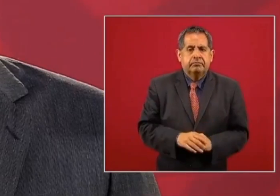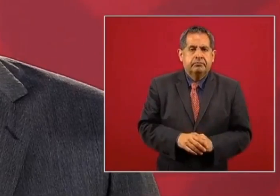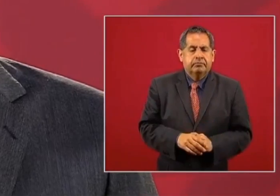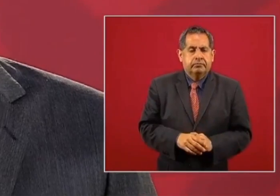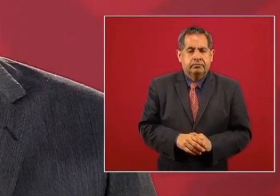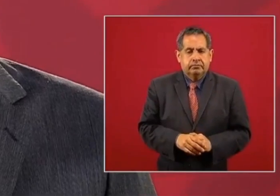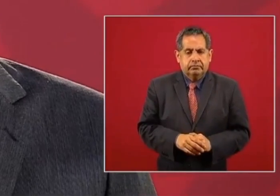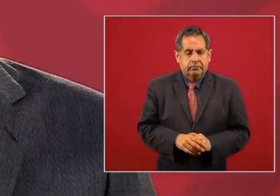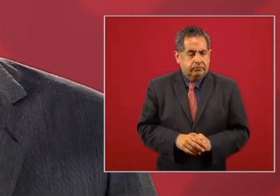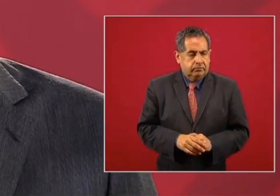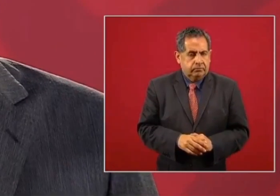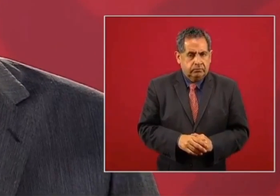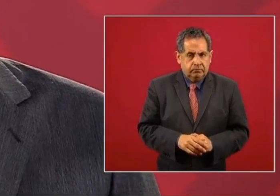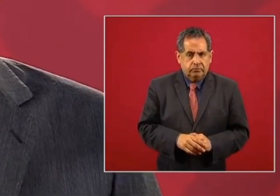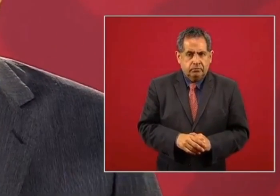Yo